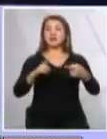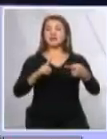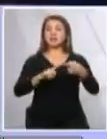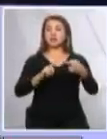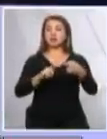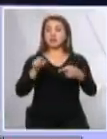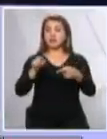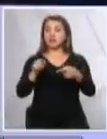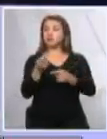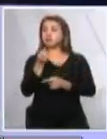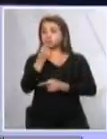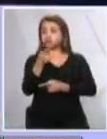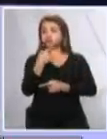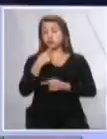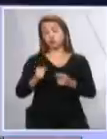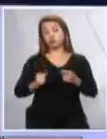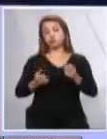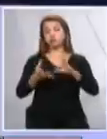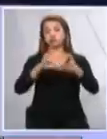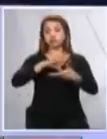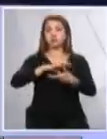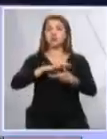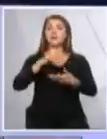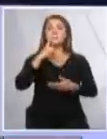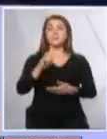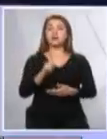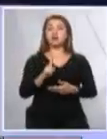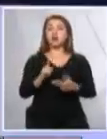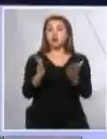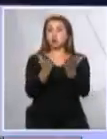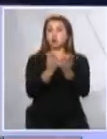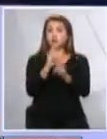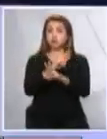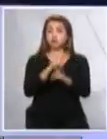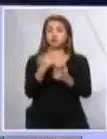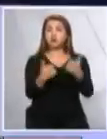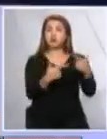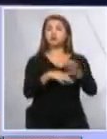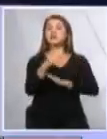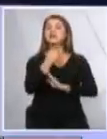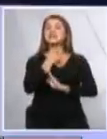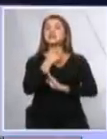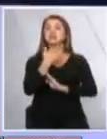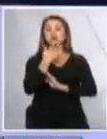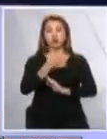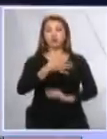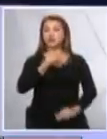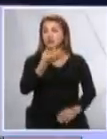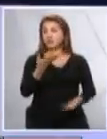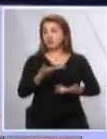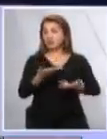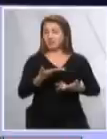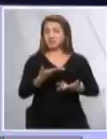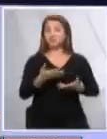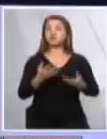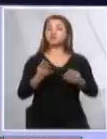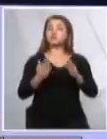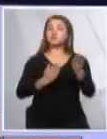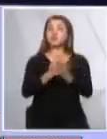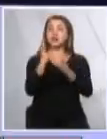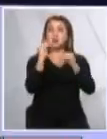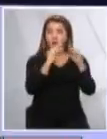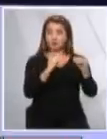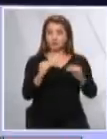destruirlo, me parece que desde el punto de vista de los estudios políticos es más interesante, porque revela que estamos hablando